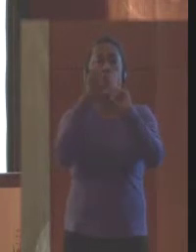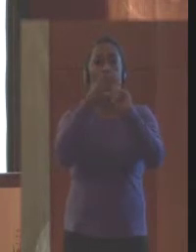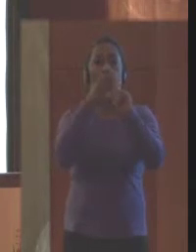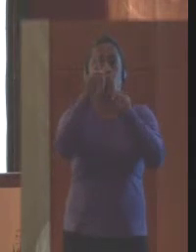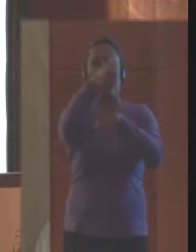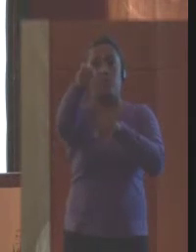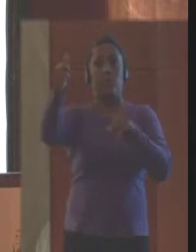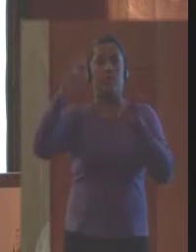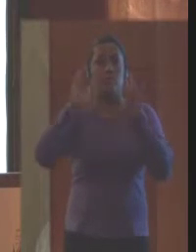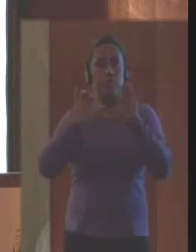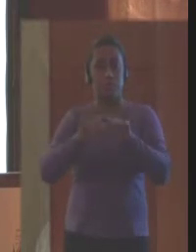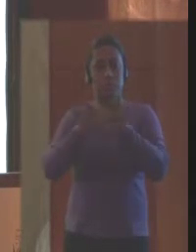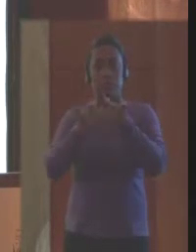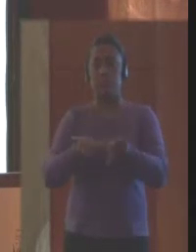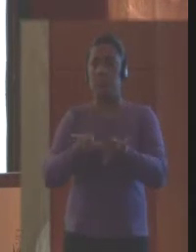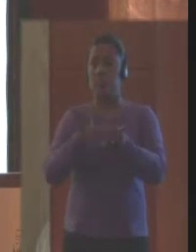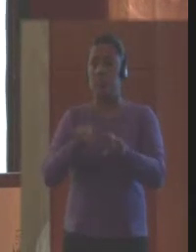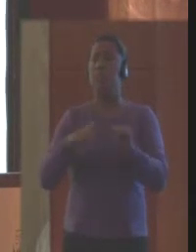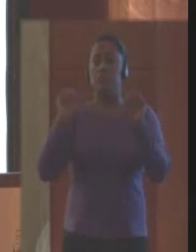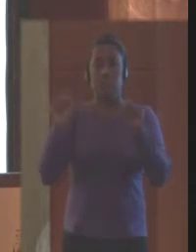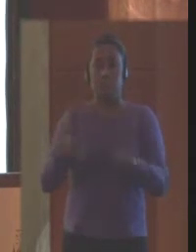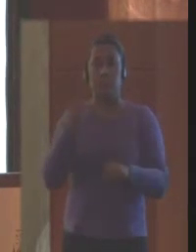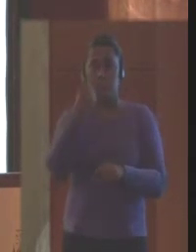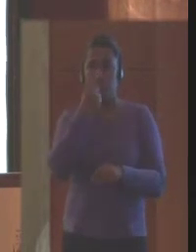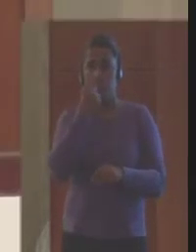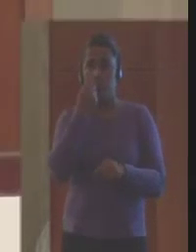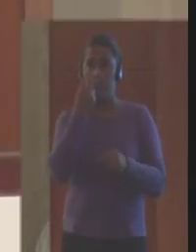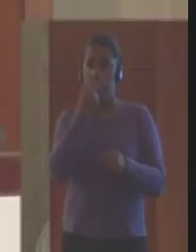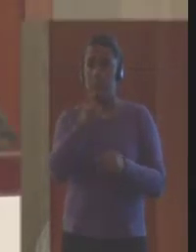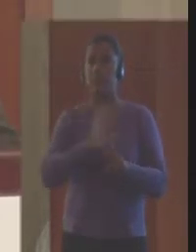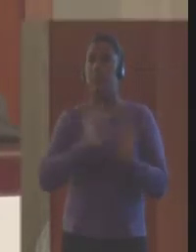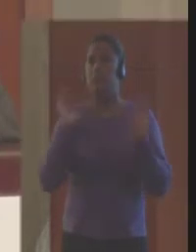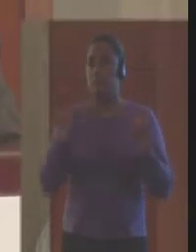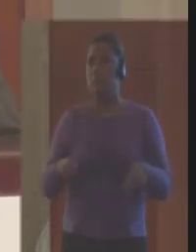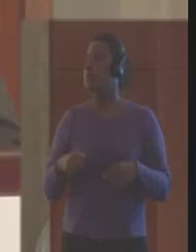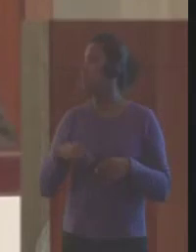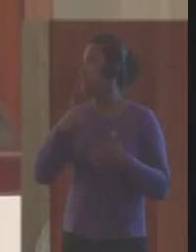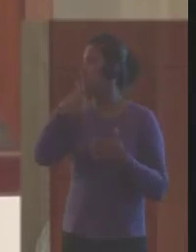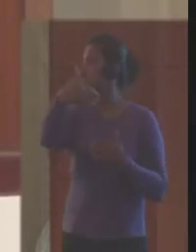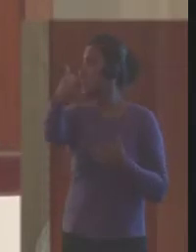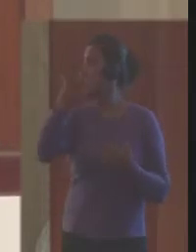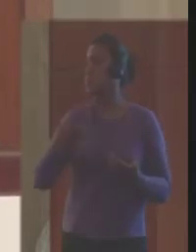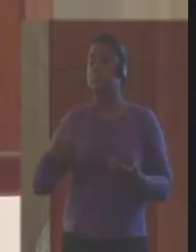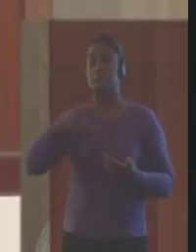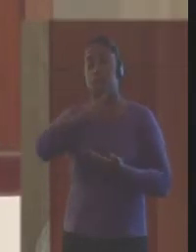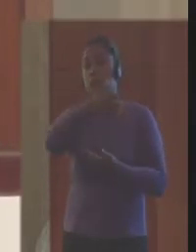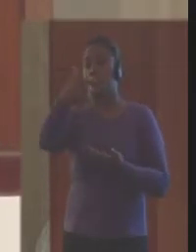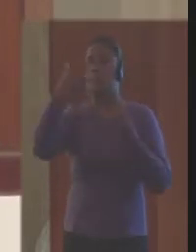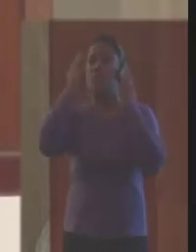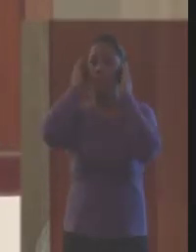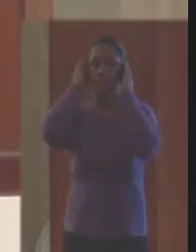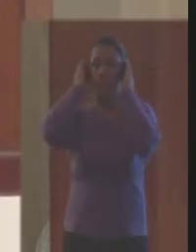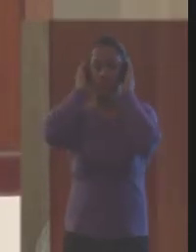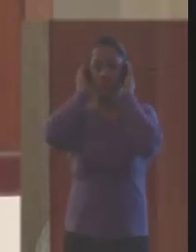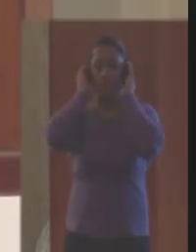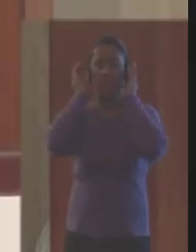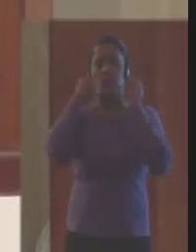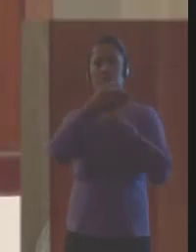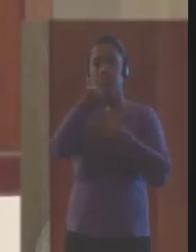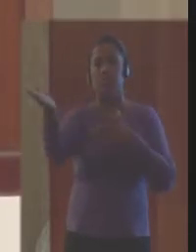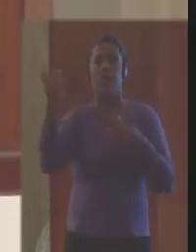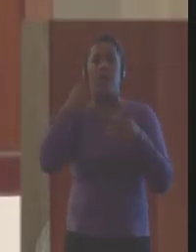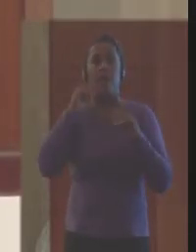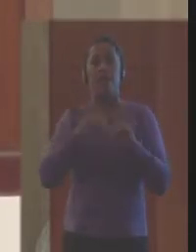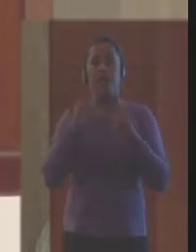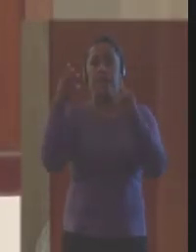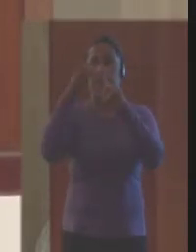del CIRE, que es el Sistema de Información para la Gestión de Riesgo y Cambio Climático, CIRE. Allí está el link al cual ustedes pueden ingresar